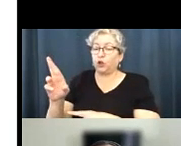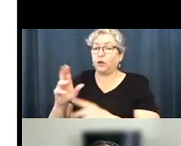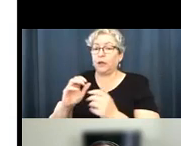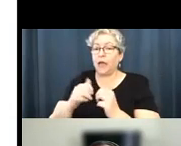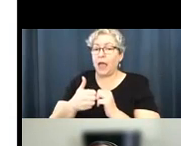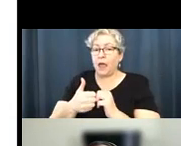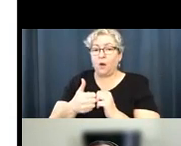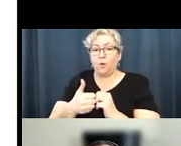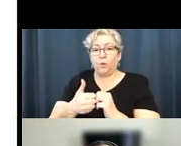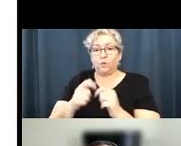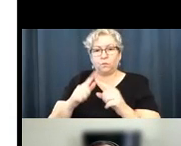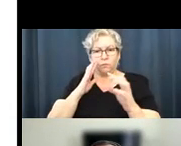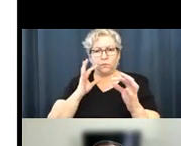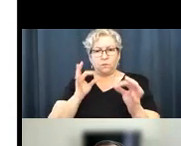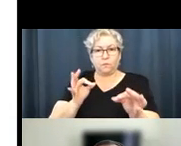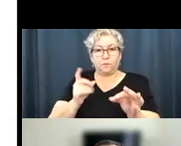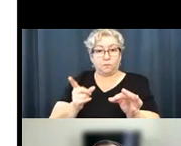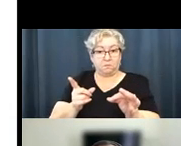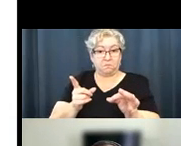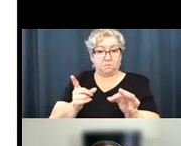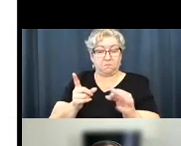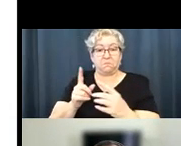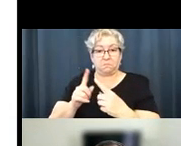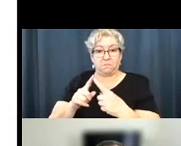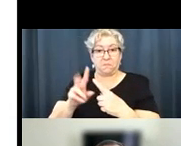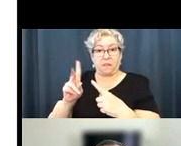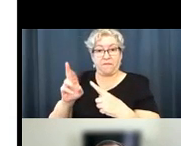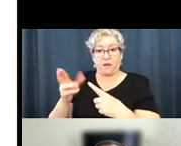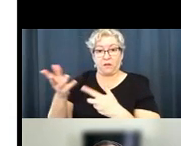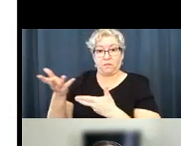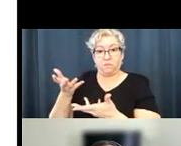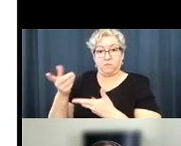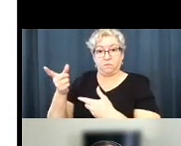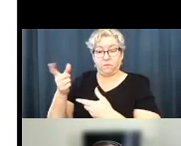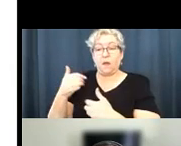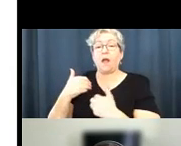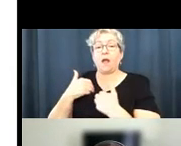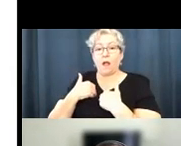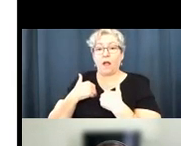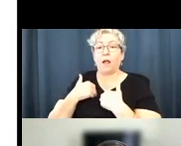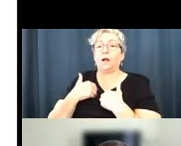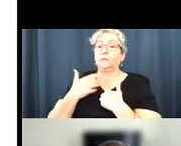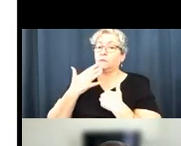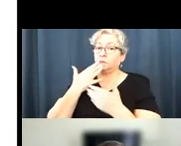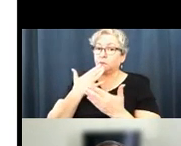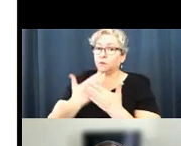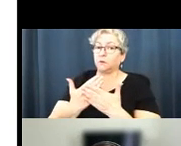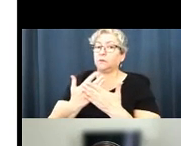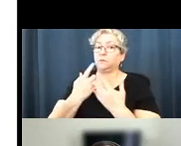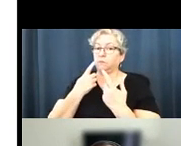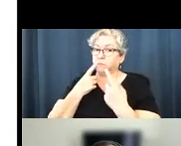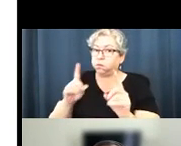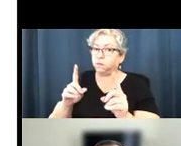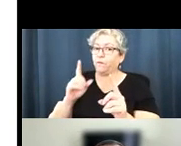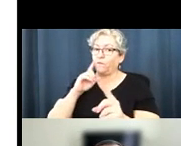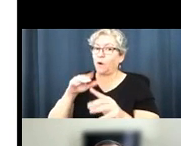vendedores, a los suplidores, para determinar si el suplidor con quien estoy trabajando verdaderamente tiene